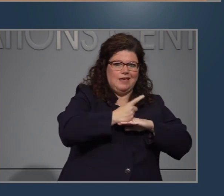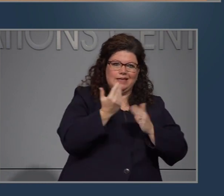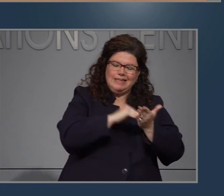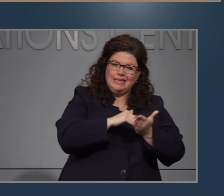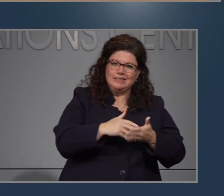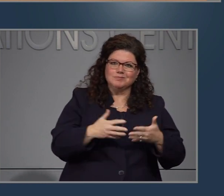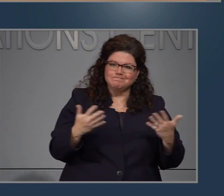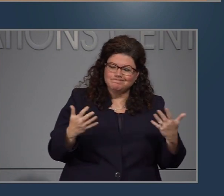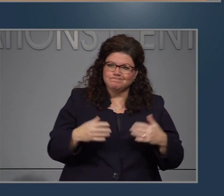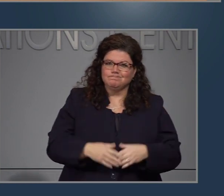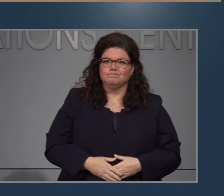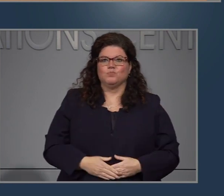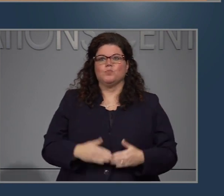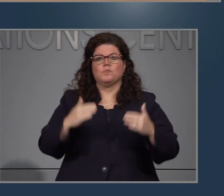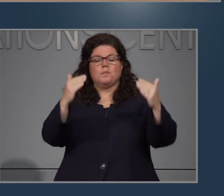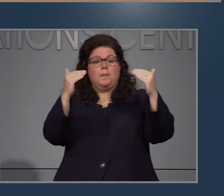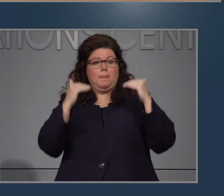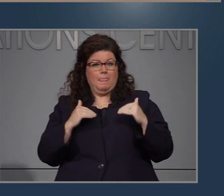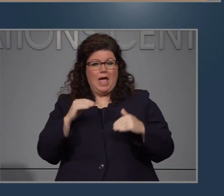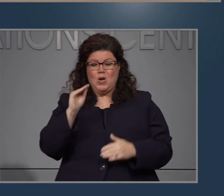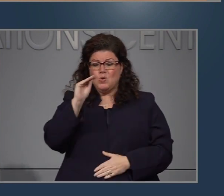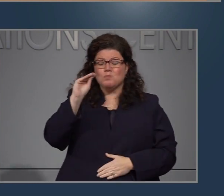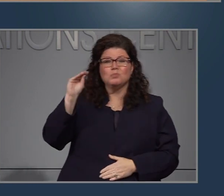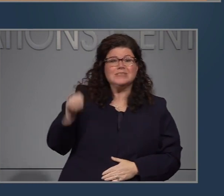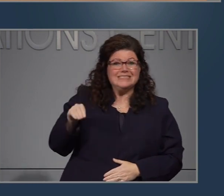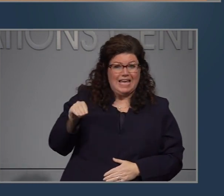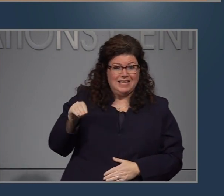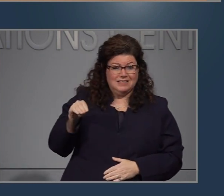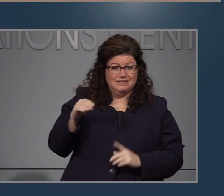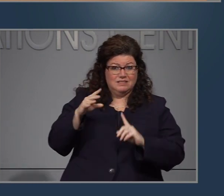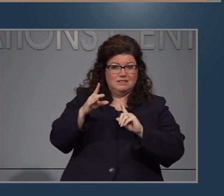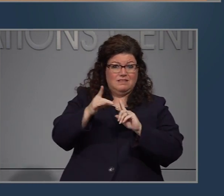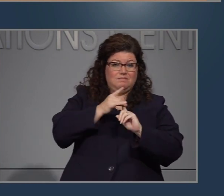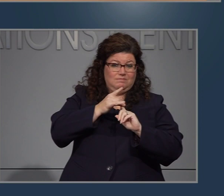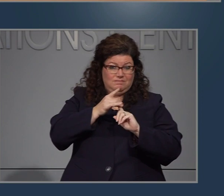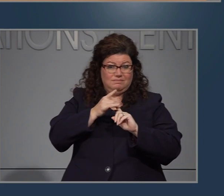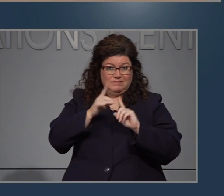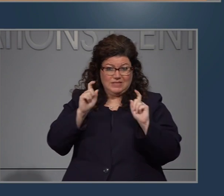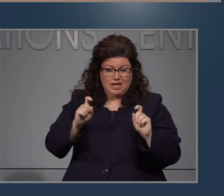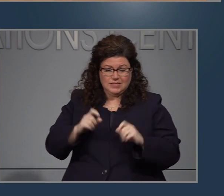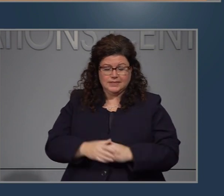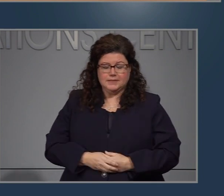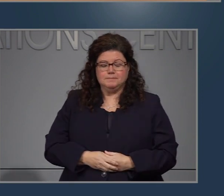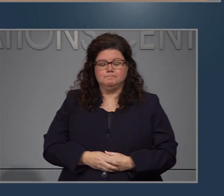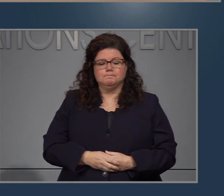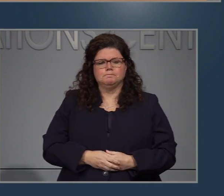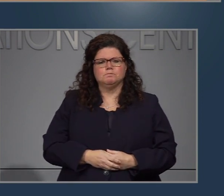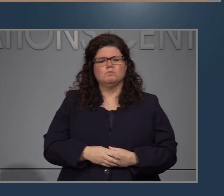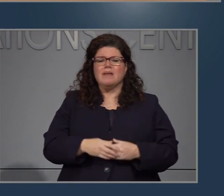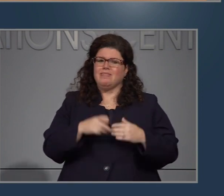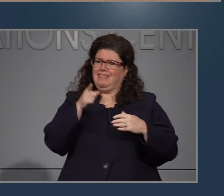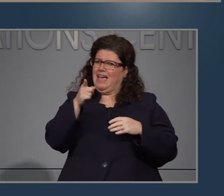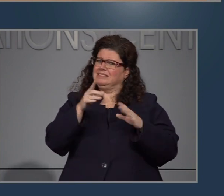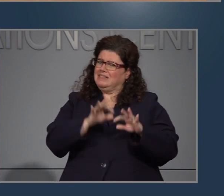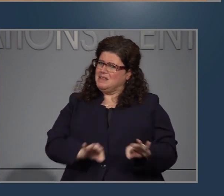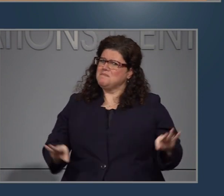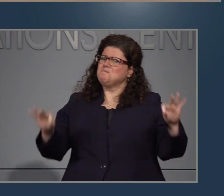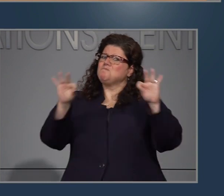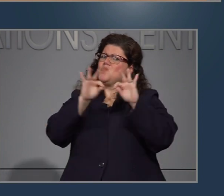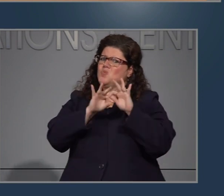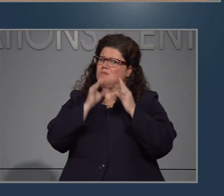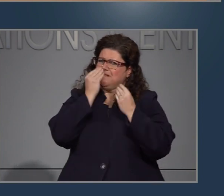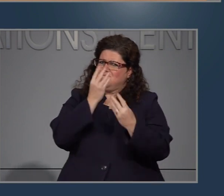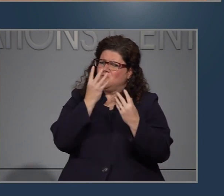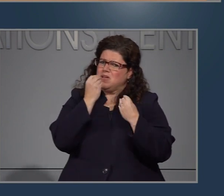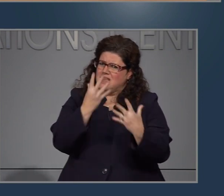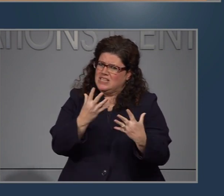mayor número de casos. Ahora pasamos al porcentaje de pruebas que son positivas. Esta métrica nos está dando un